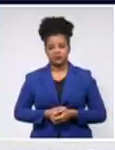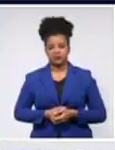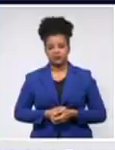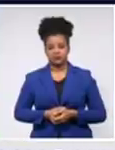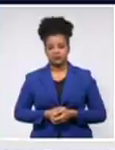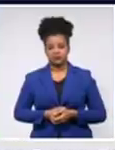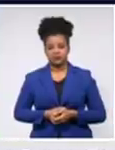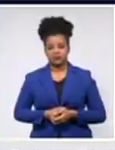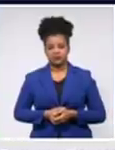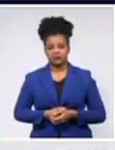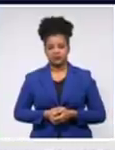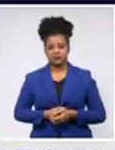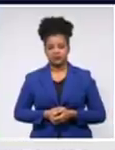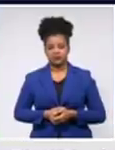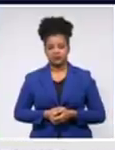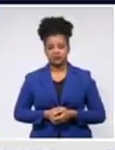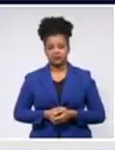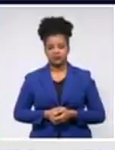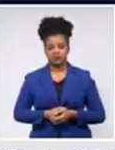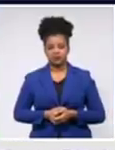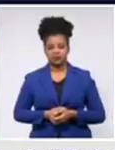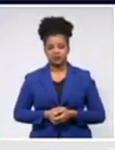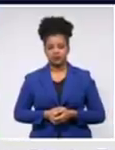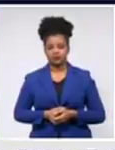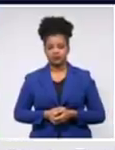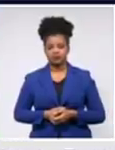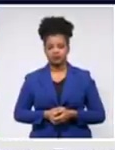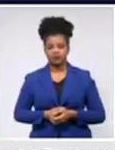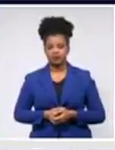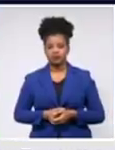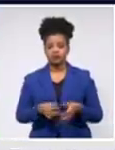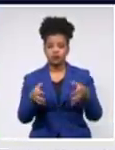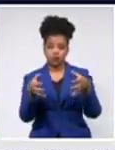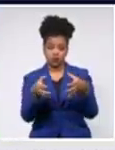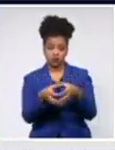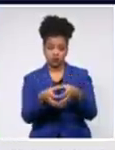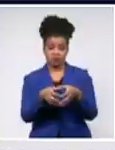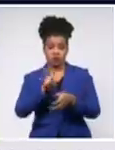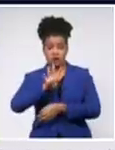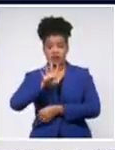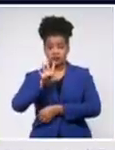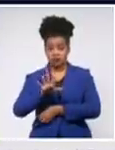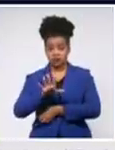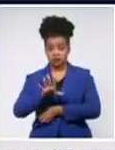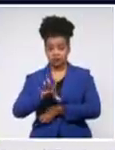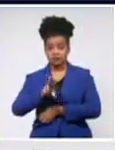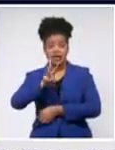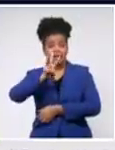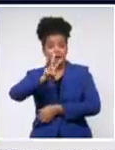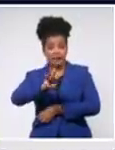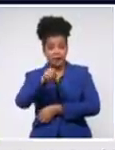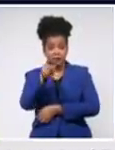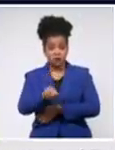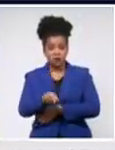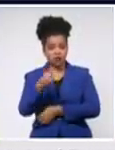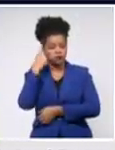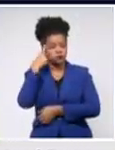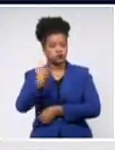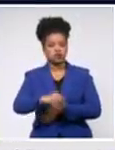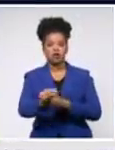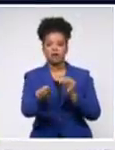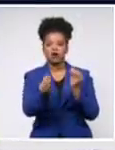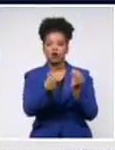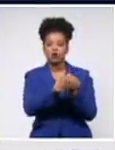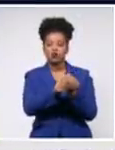En 3 personas de las diagnosticadas ayer no se ha podido precisar la fuente de infección, independientemente de que